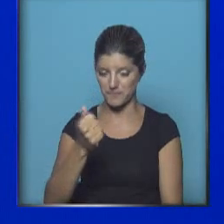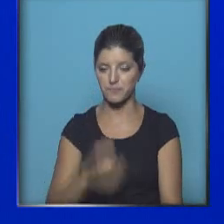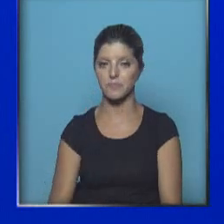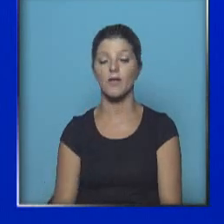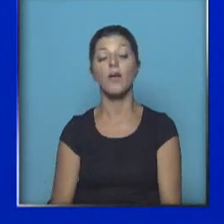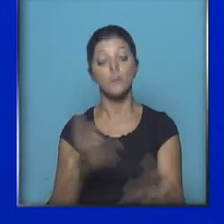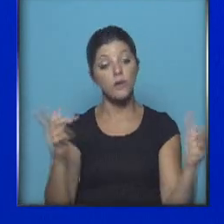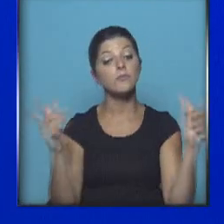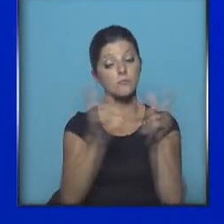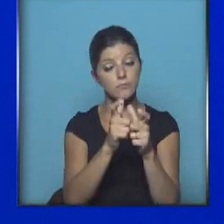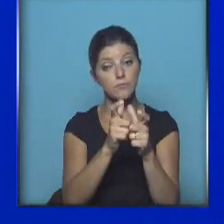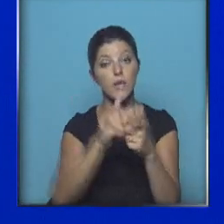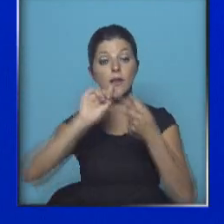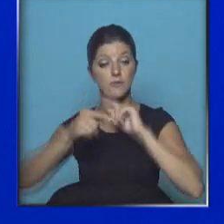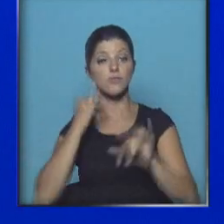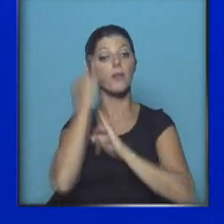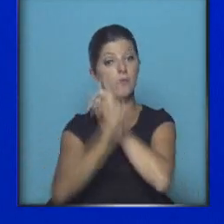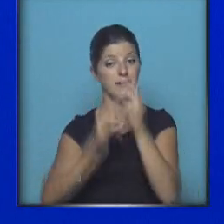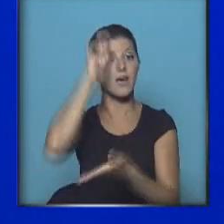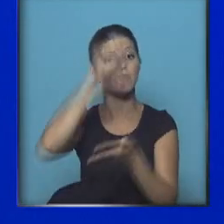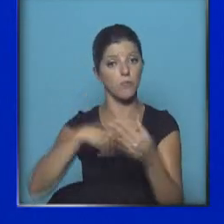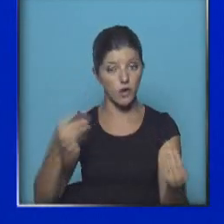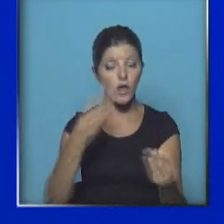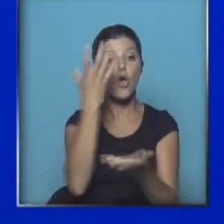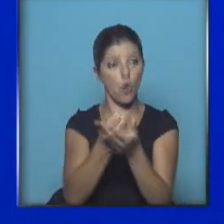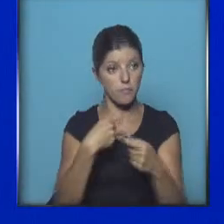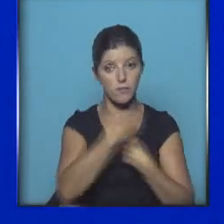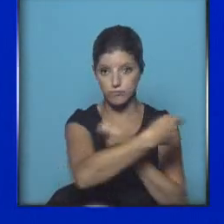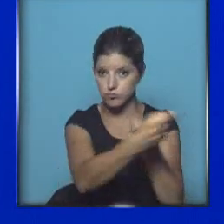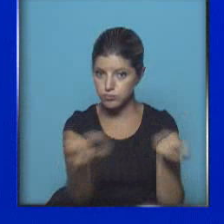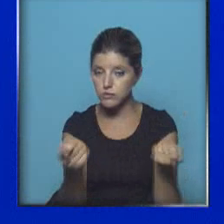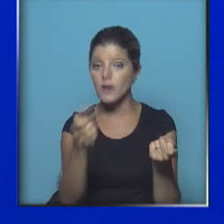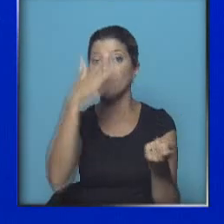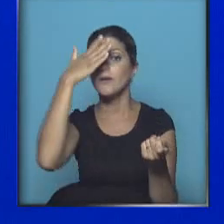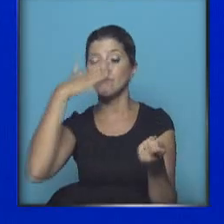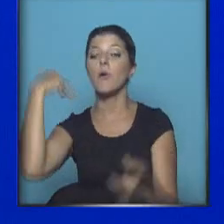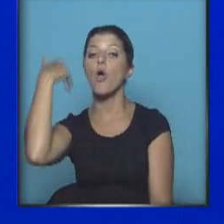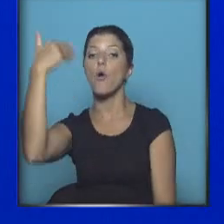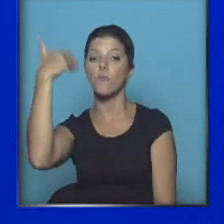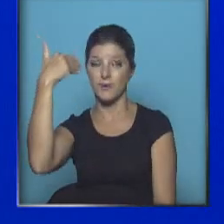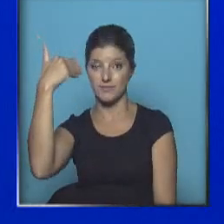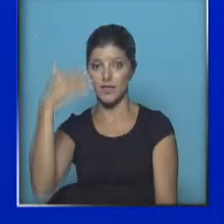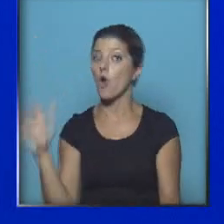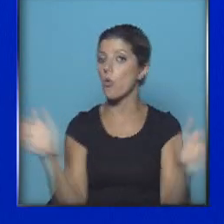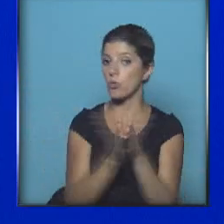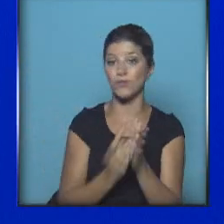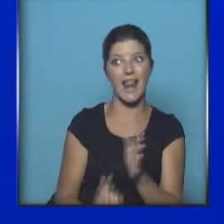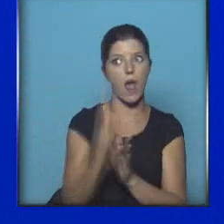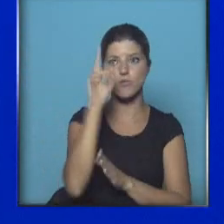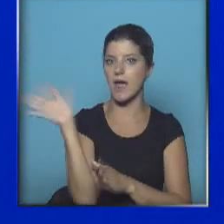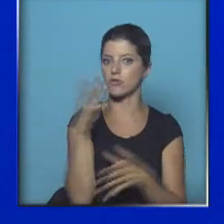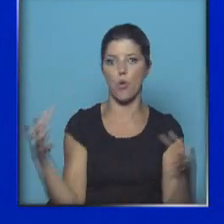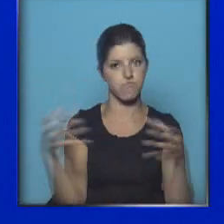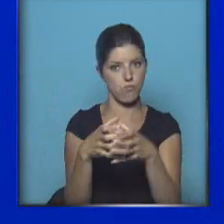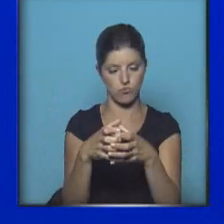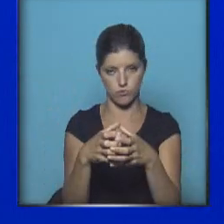Les explica qué es lo que se firmó, les da copia del memorándum y hacen una conferencia de prensa conjunta, la única conferencia de prensa